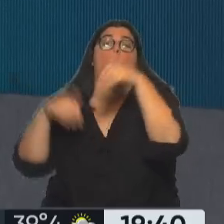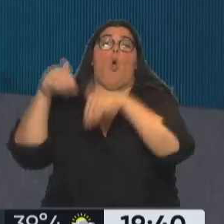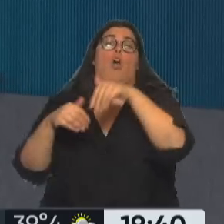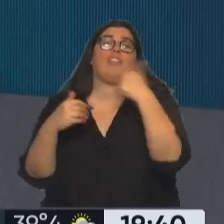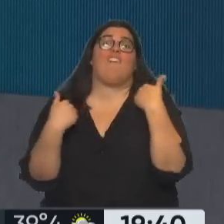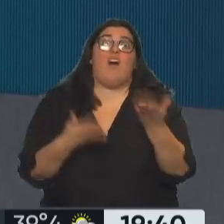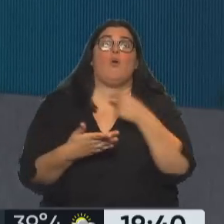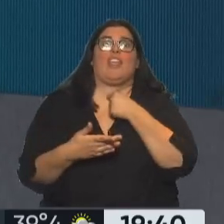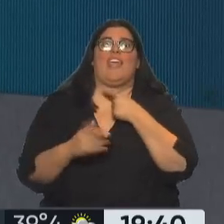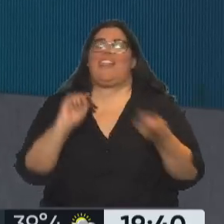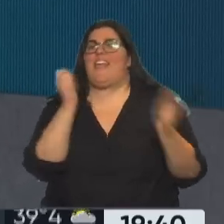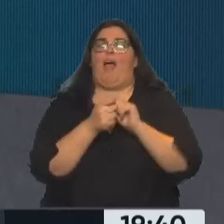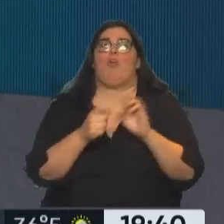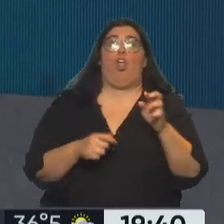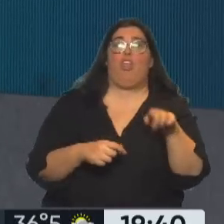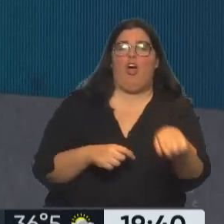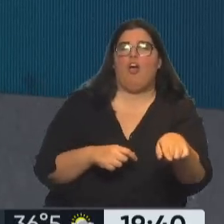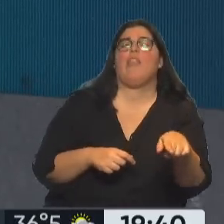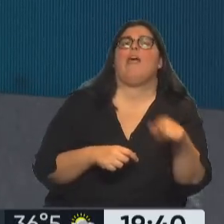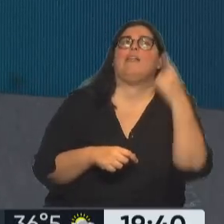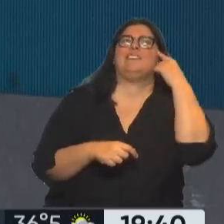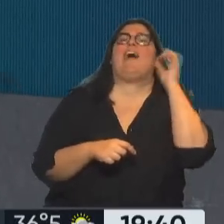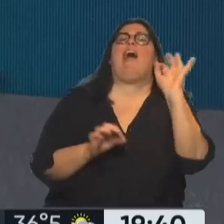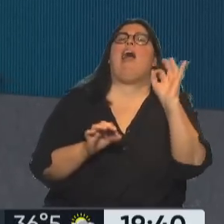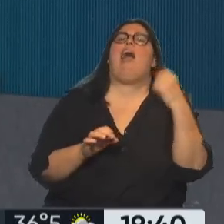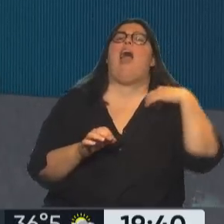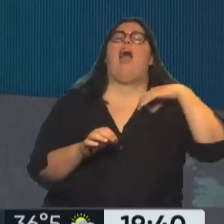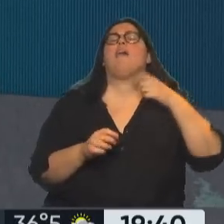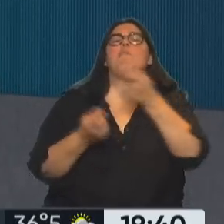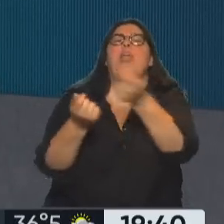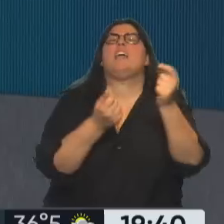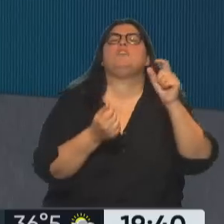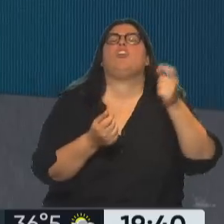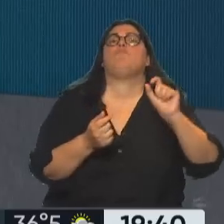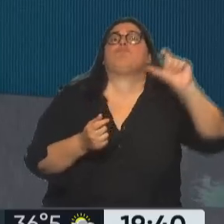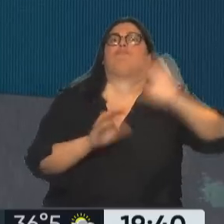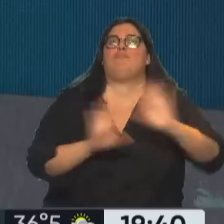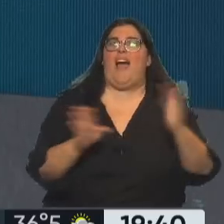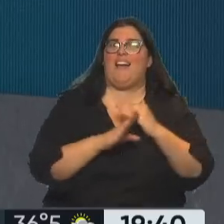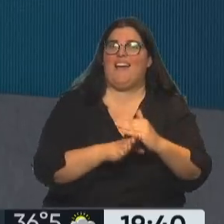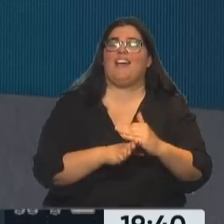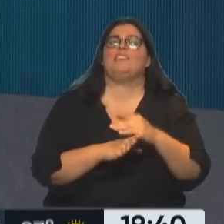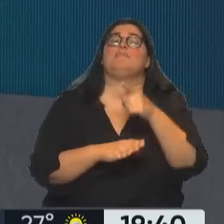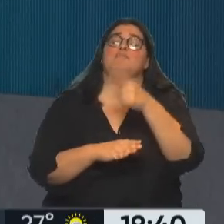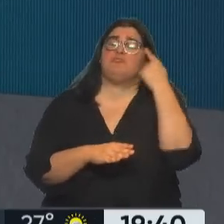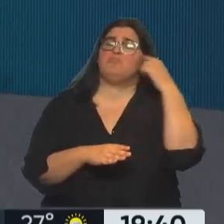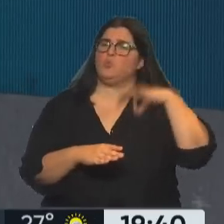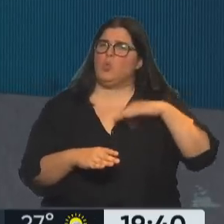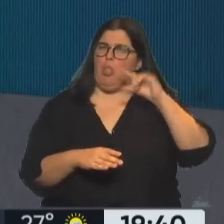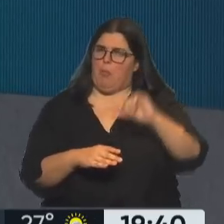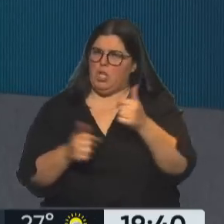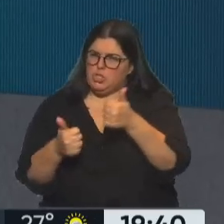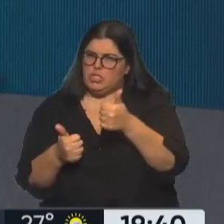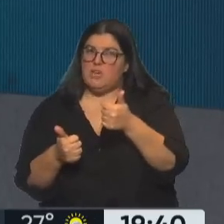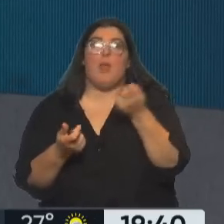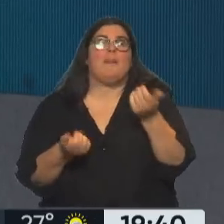cree que esa es la solución al aumento de los precios en la Argentina, puede llegar hasta pensar, bueno, resigno ganar menos, pero que no me aumenten más los precios